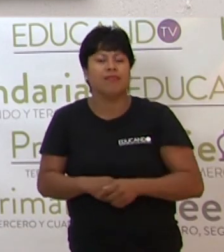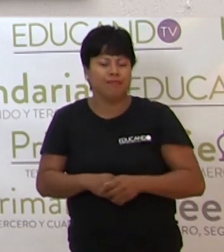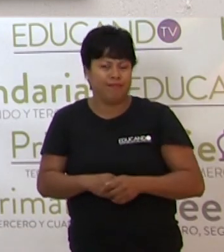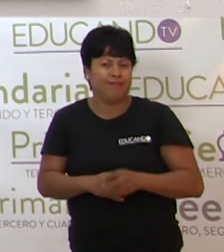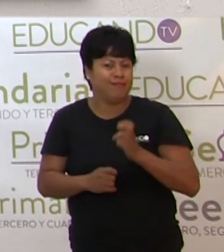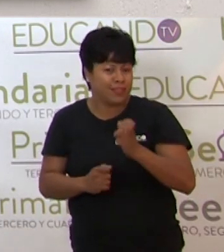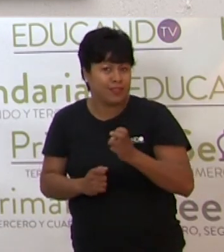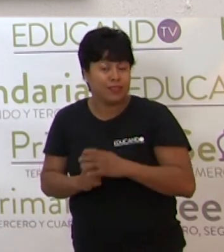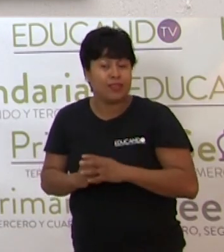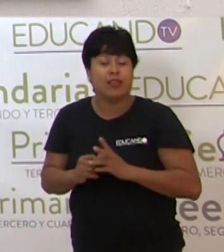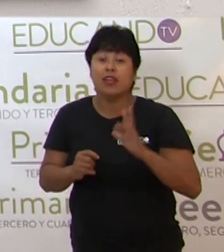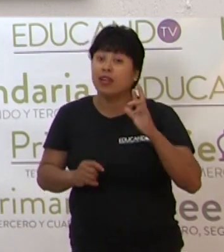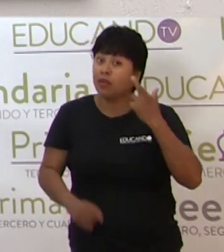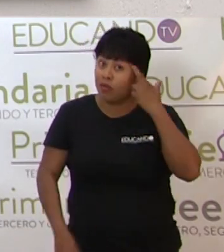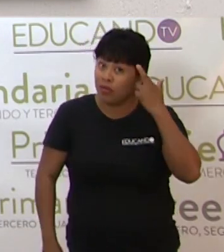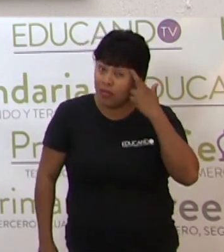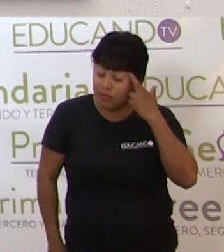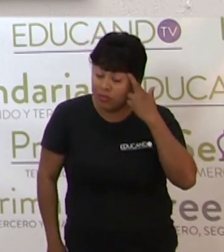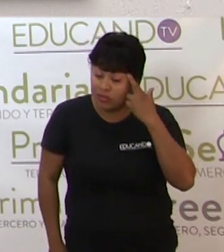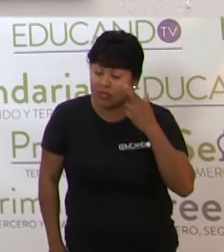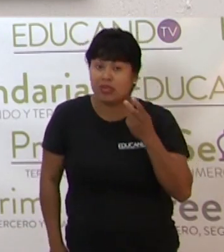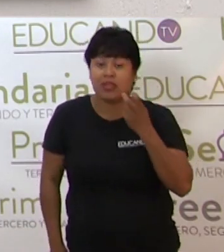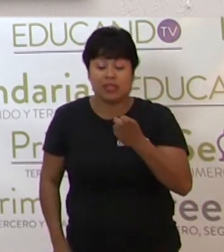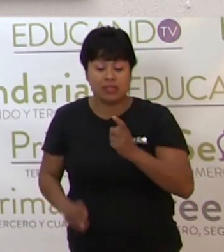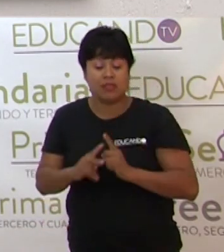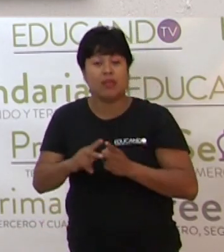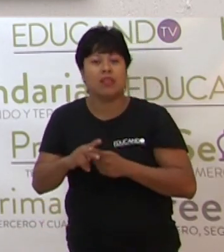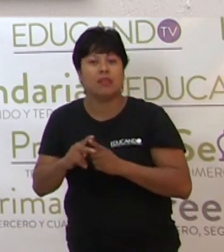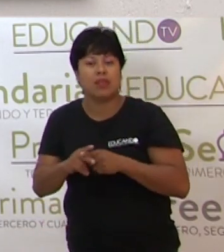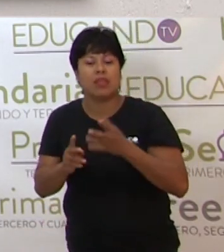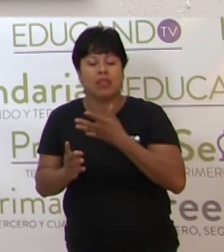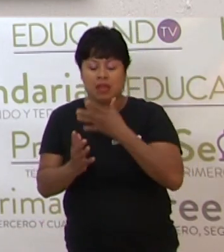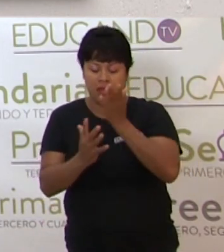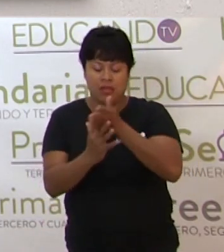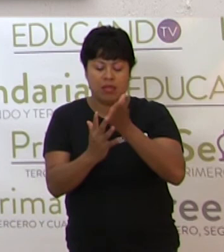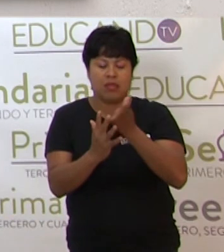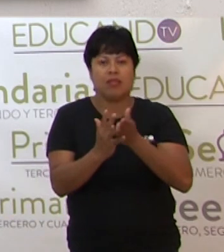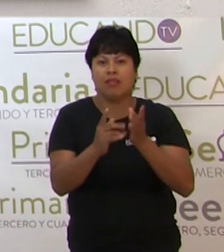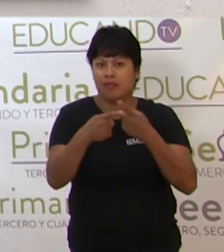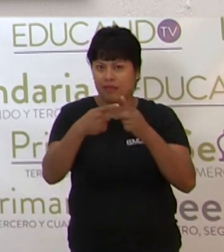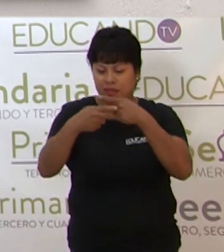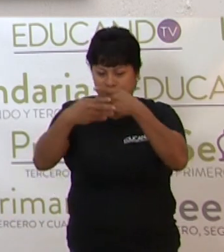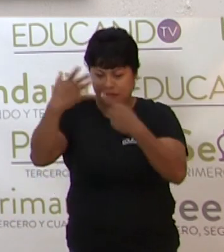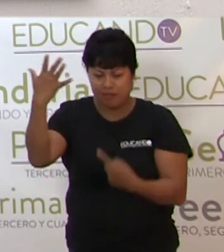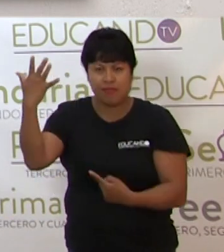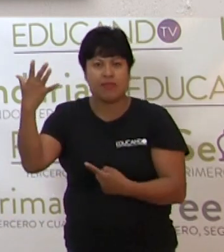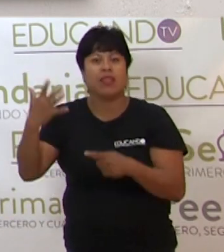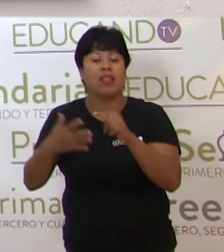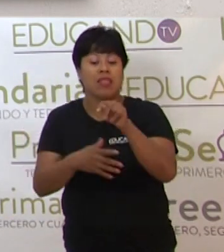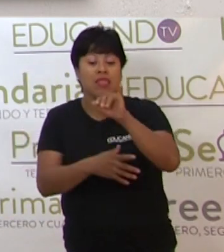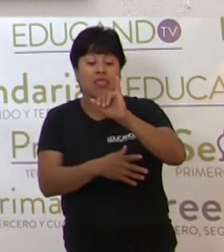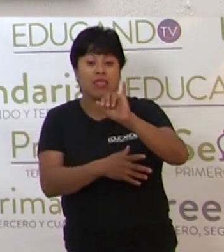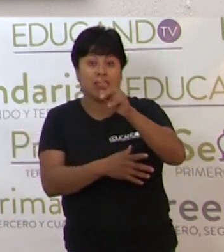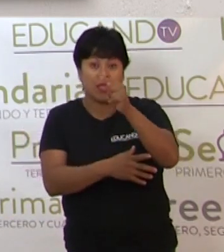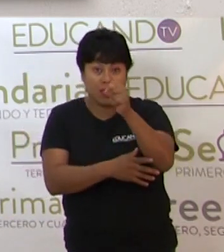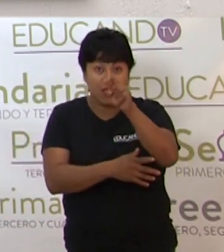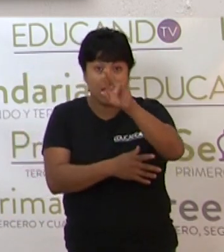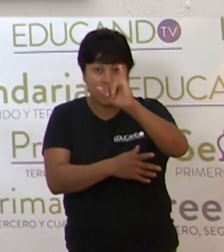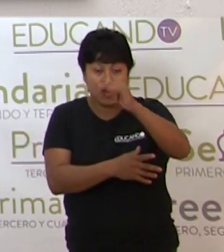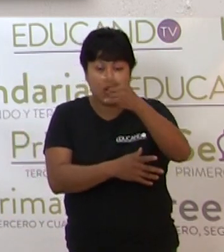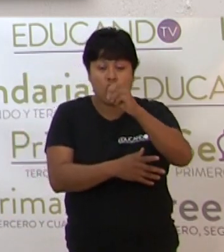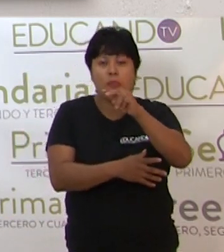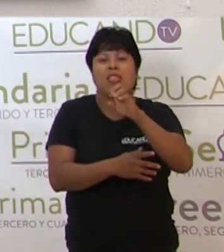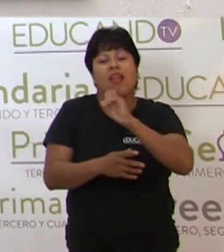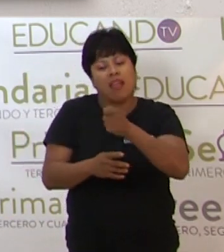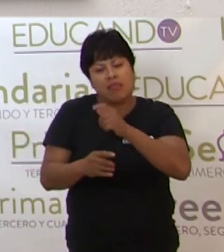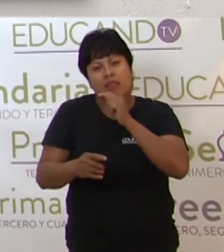trigonometría. Recordemos, ¿sí?, de que en matemáticas se divide en varias ramas. Trigonometría es una rama también